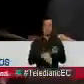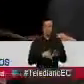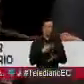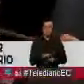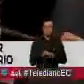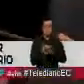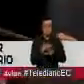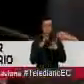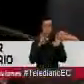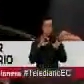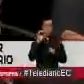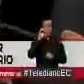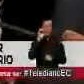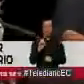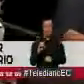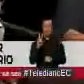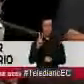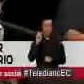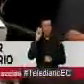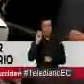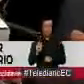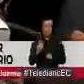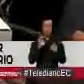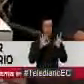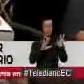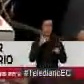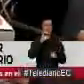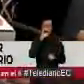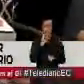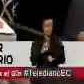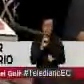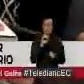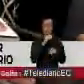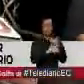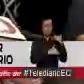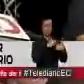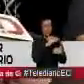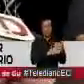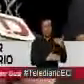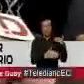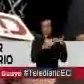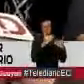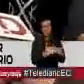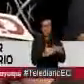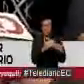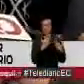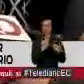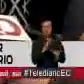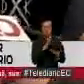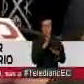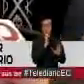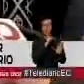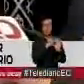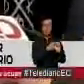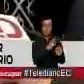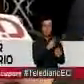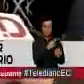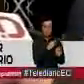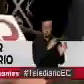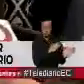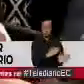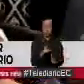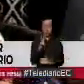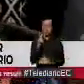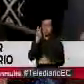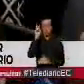propuesta consiste en el 80% y el 20%. El 80% dependerá de un ciclo común básico, como dijo, el ingreso a la